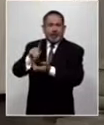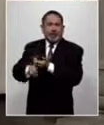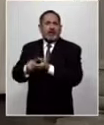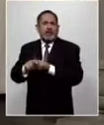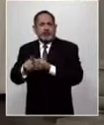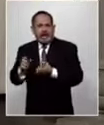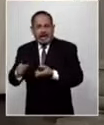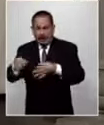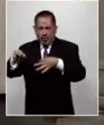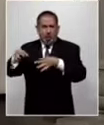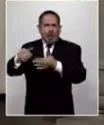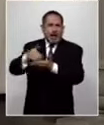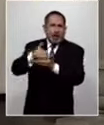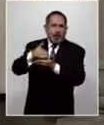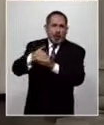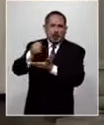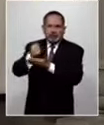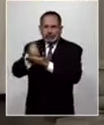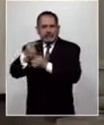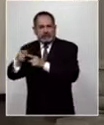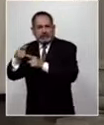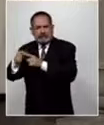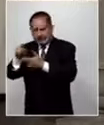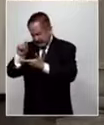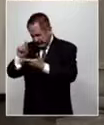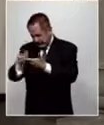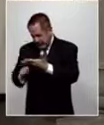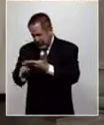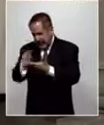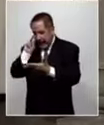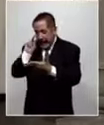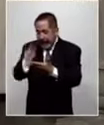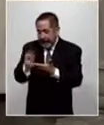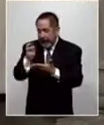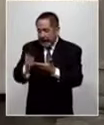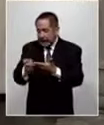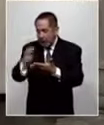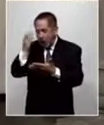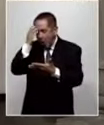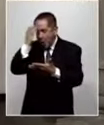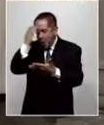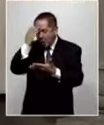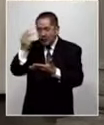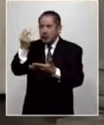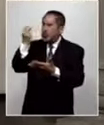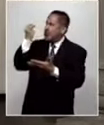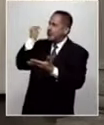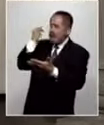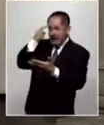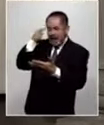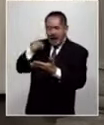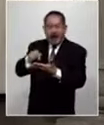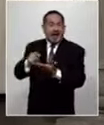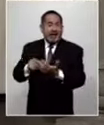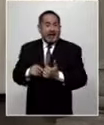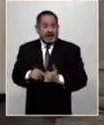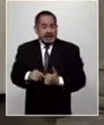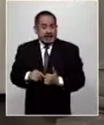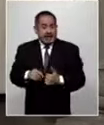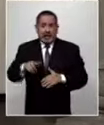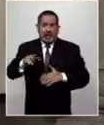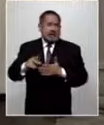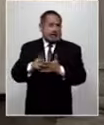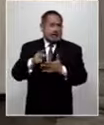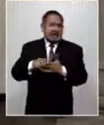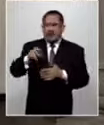los documentos. Y es muy frecuente en las discusiones de la